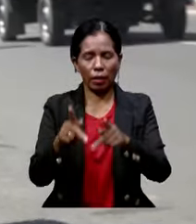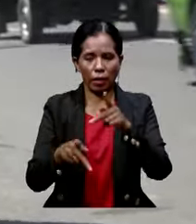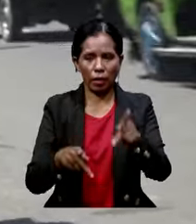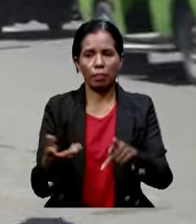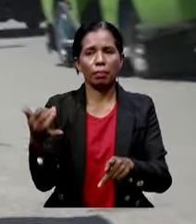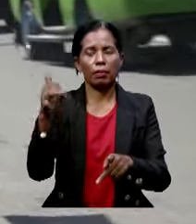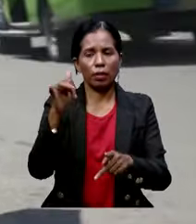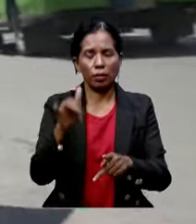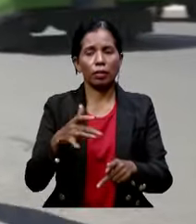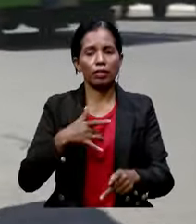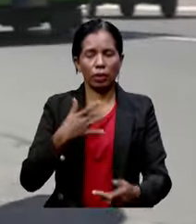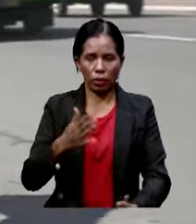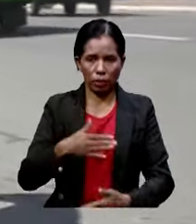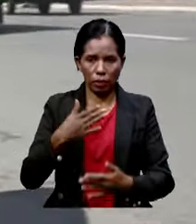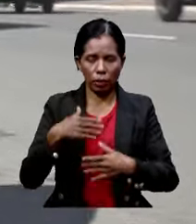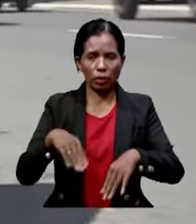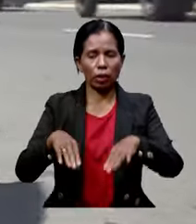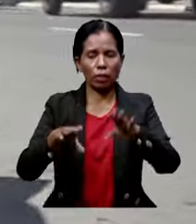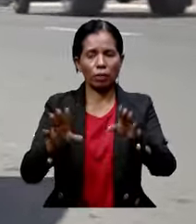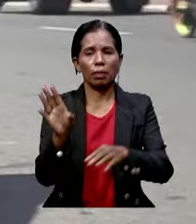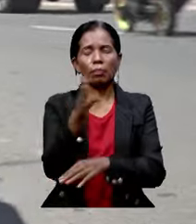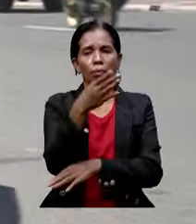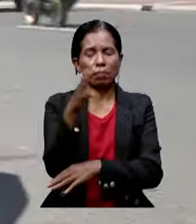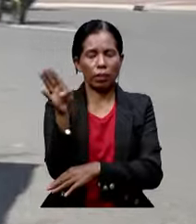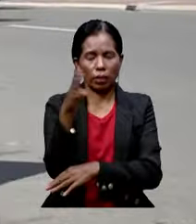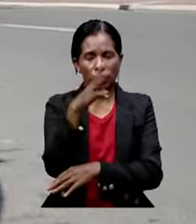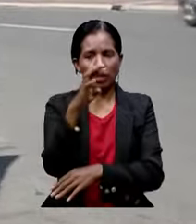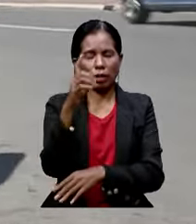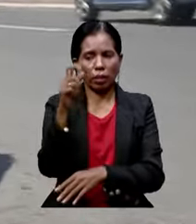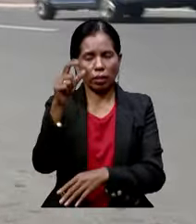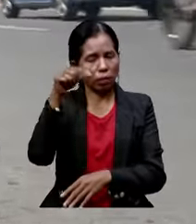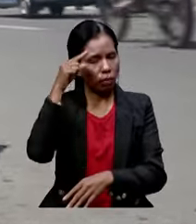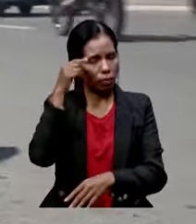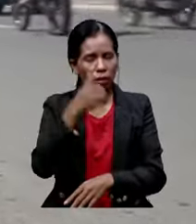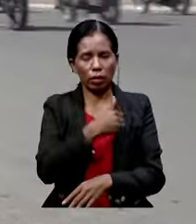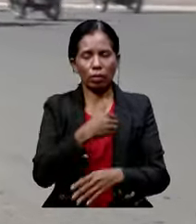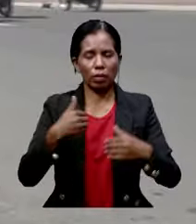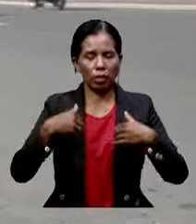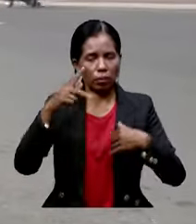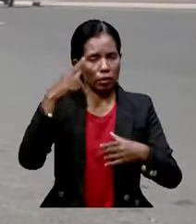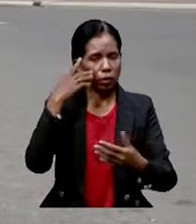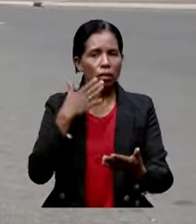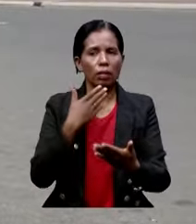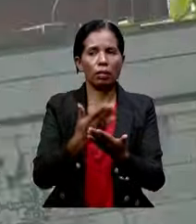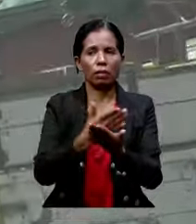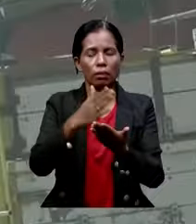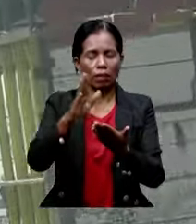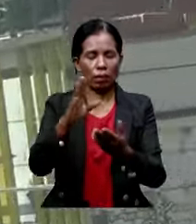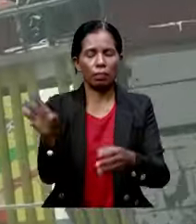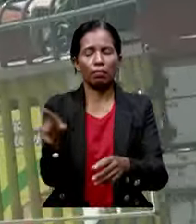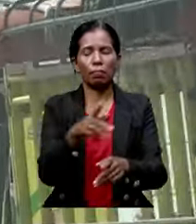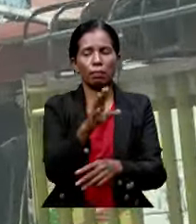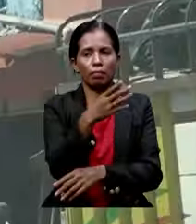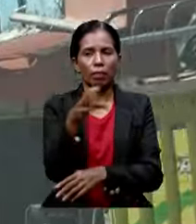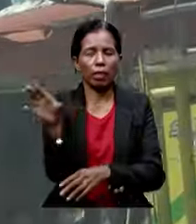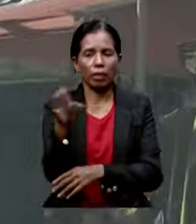Sira, entusiasmo debe sorifan bandera RTL, tamba governo sedau que a política ida nebedia codifae bandera basida daun o didada